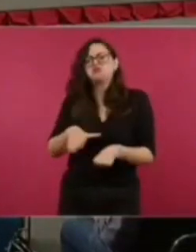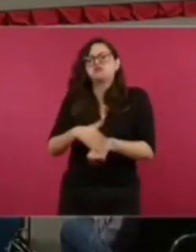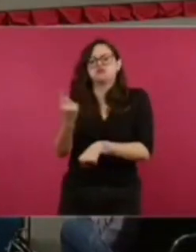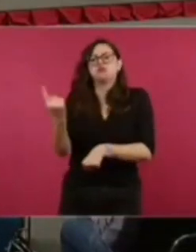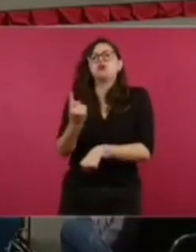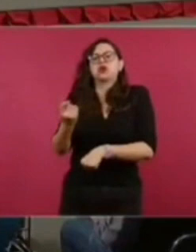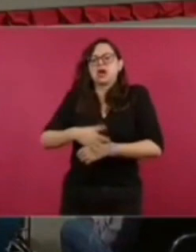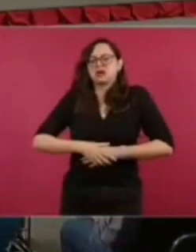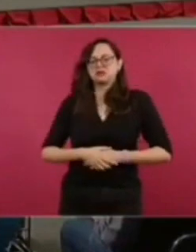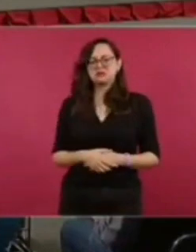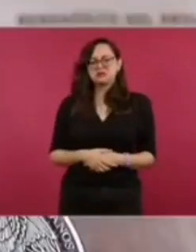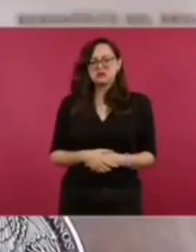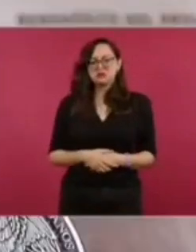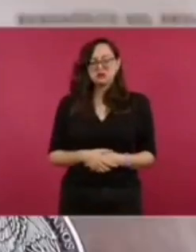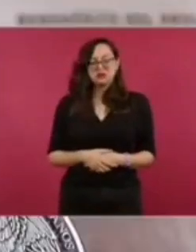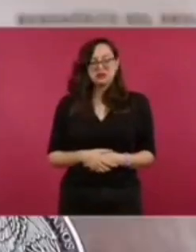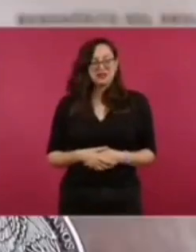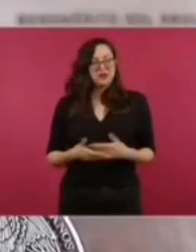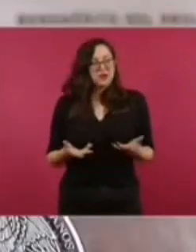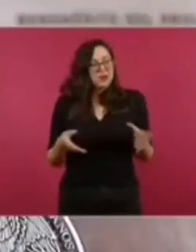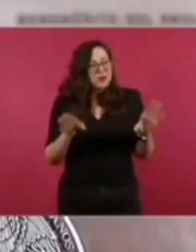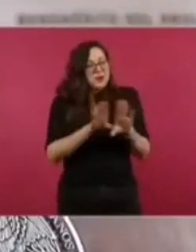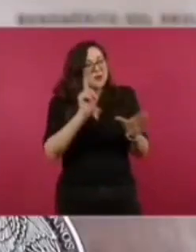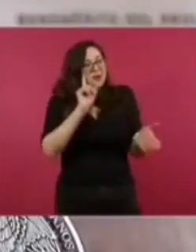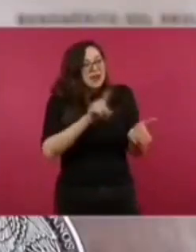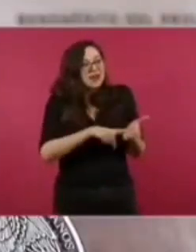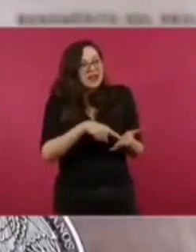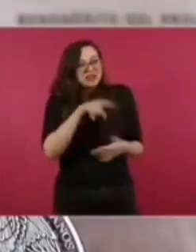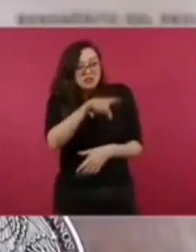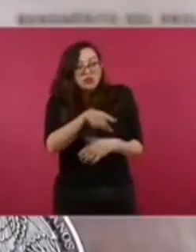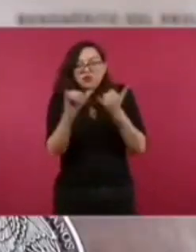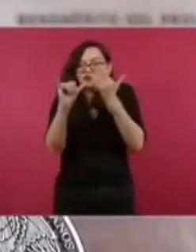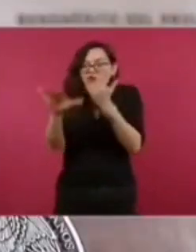Como político no era su lucha combatir un fraude electoral, qué